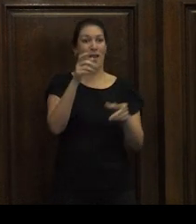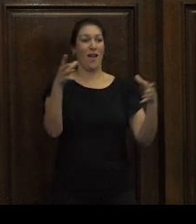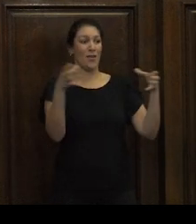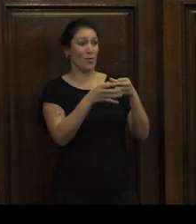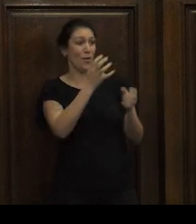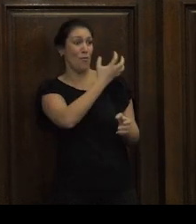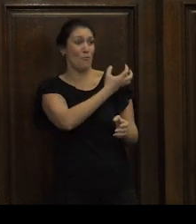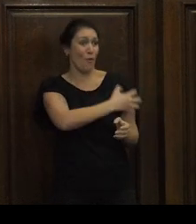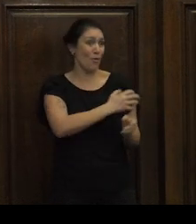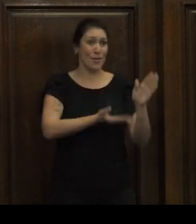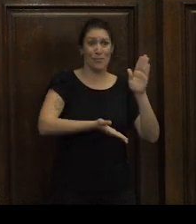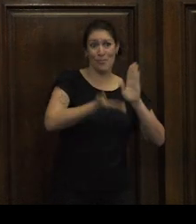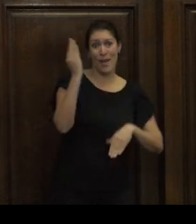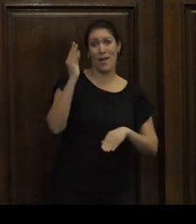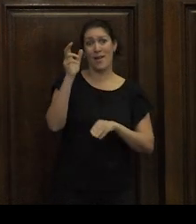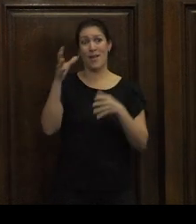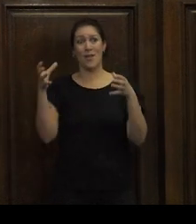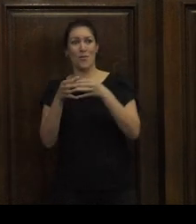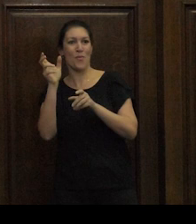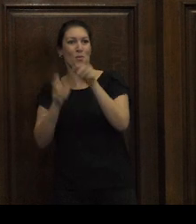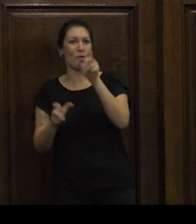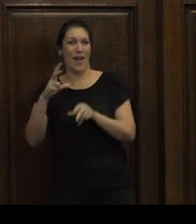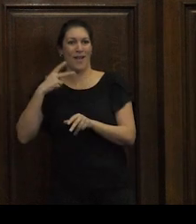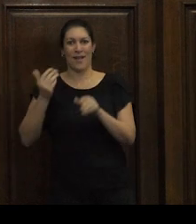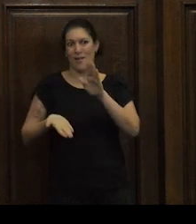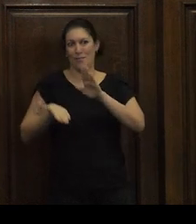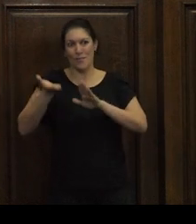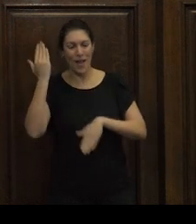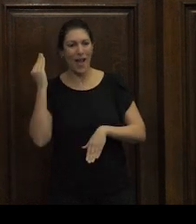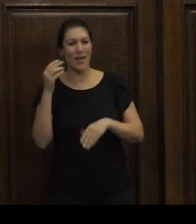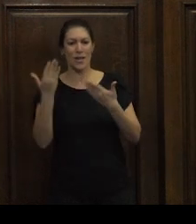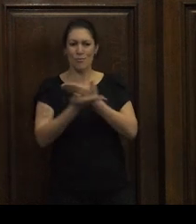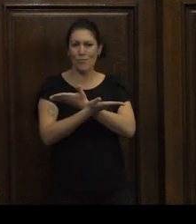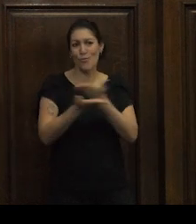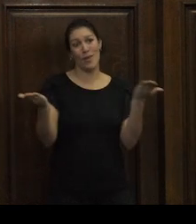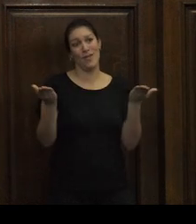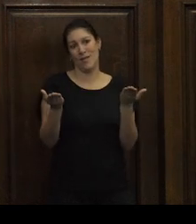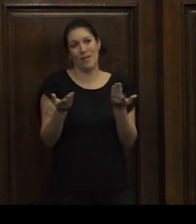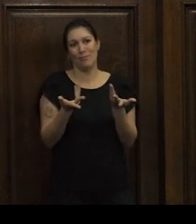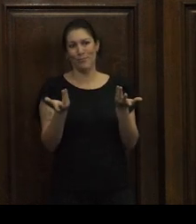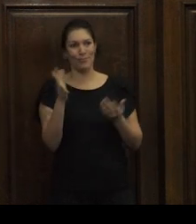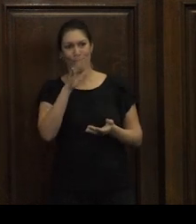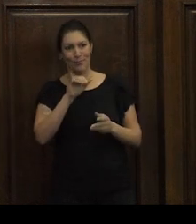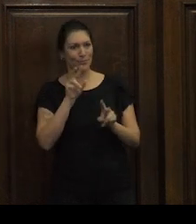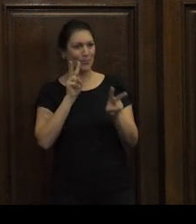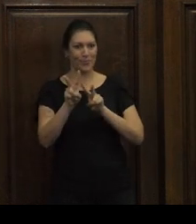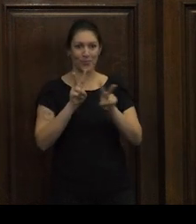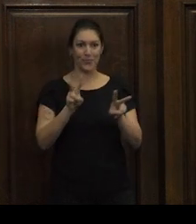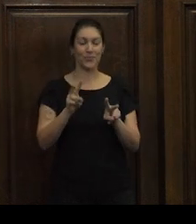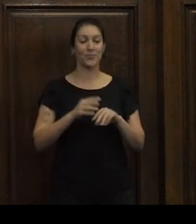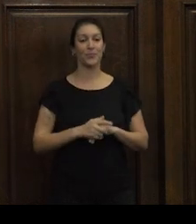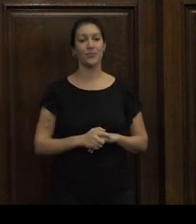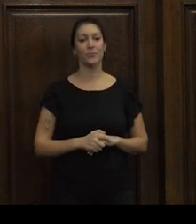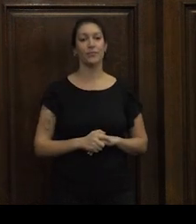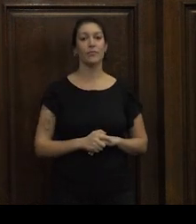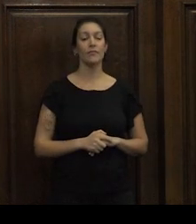Todo esto se sabe, ¿no? Son noticias moneda corriente en nuestros menús diarios.